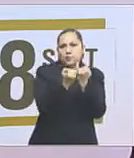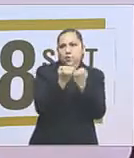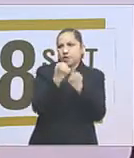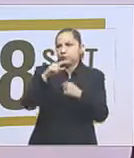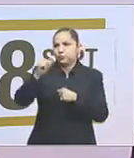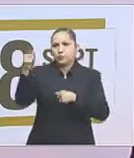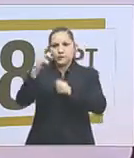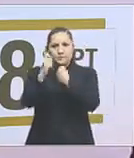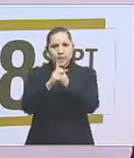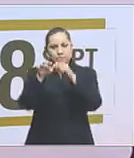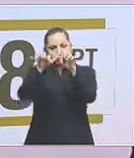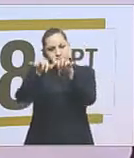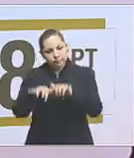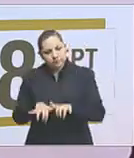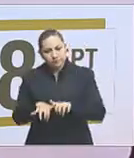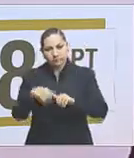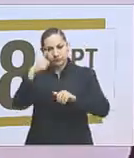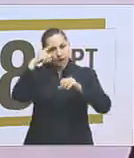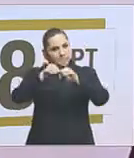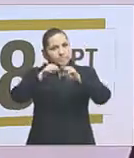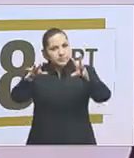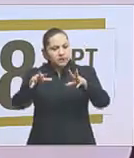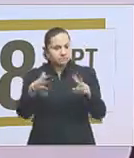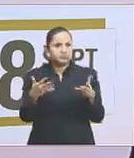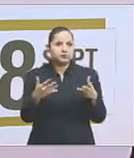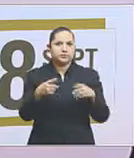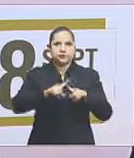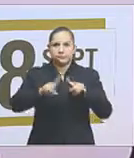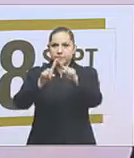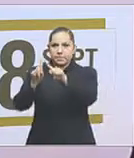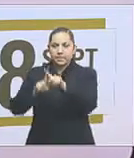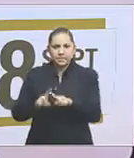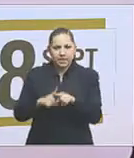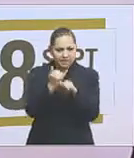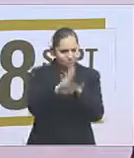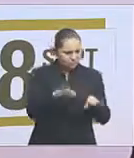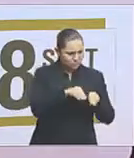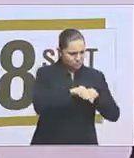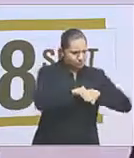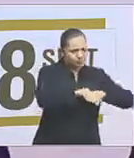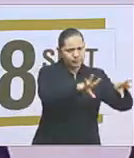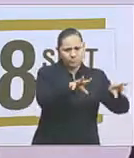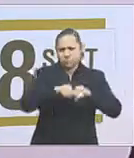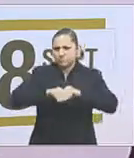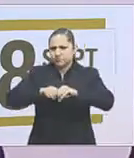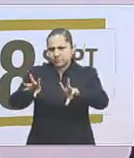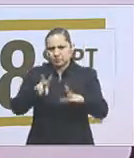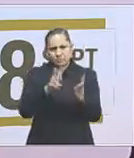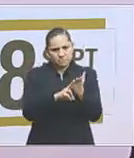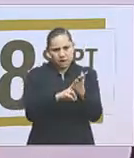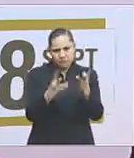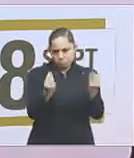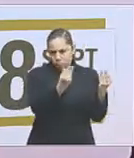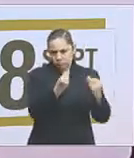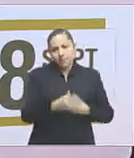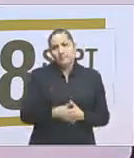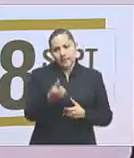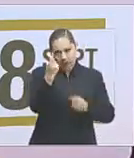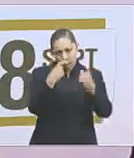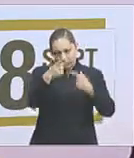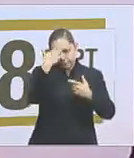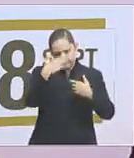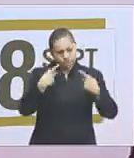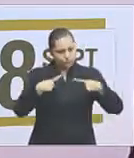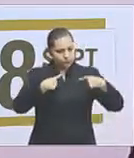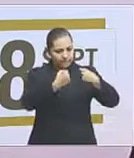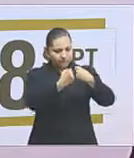el norte los que prendemos la televisión temprano para ver los dos noticieros el mexicano y el americano siempre estamos